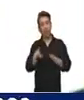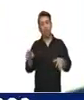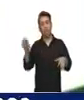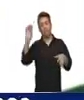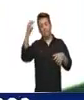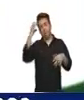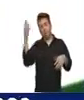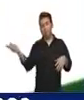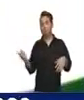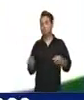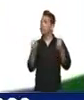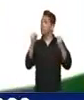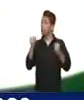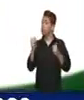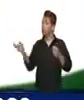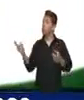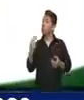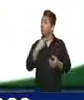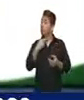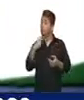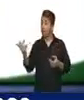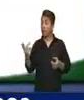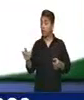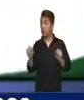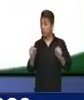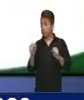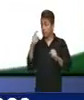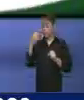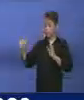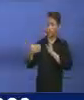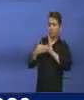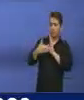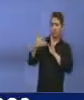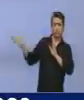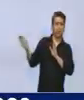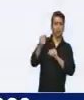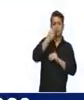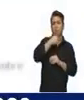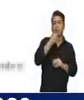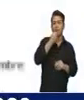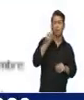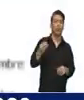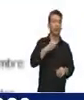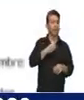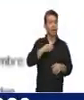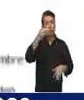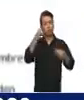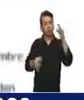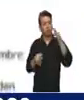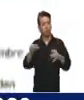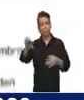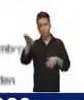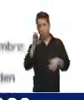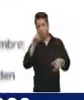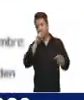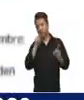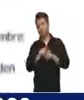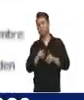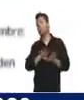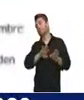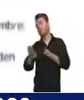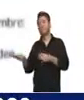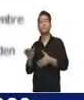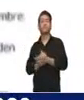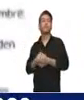señalamientos queremos que prevalezca la paz social Pero con Justicia para todos el partido político valor también